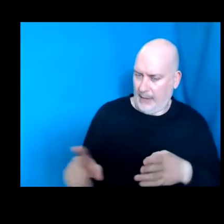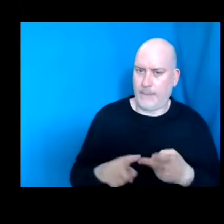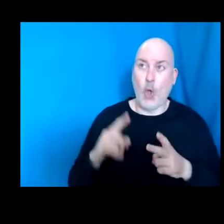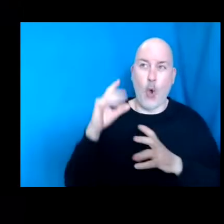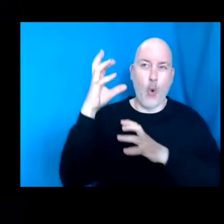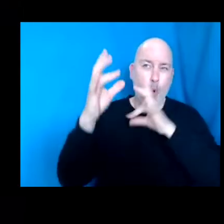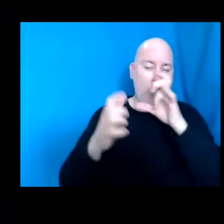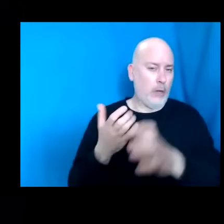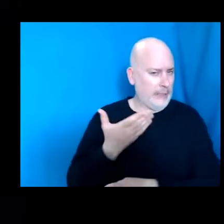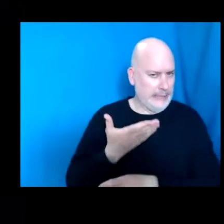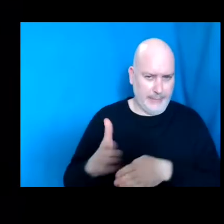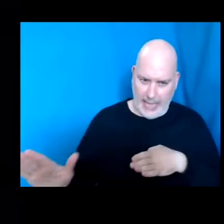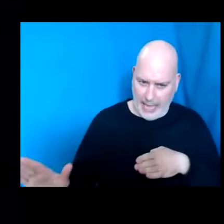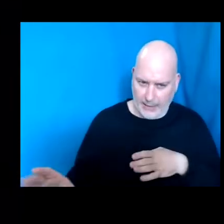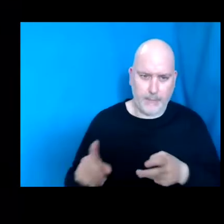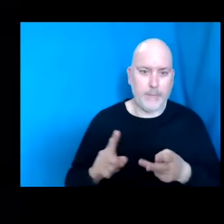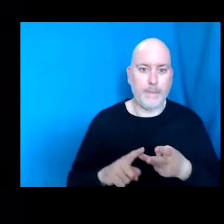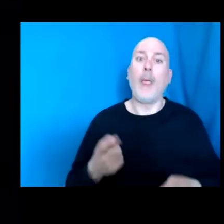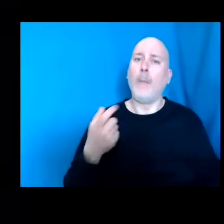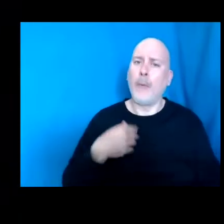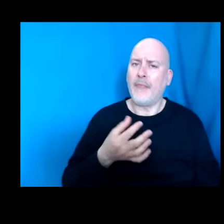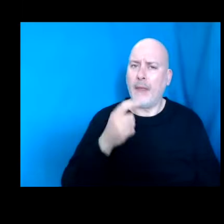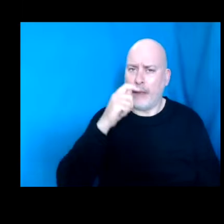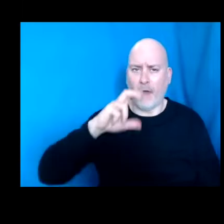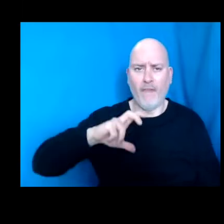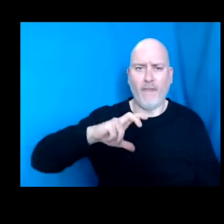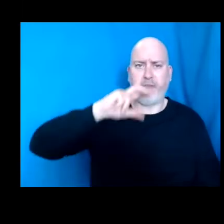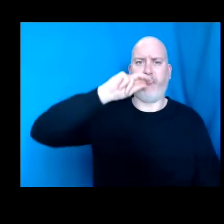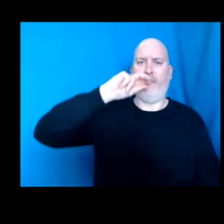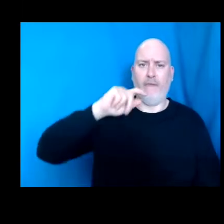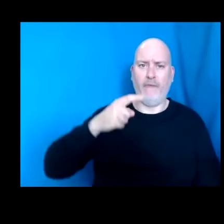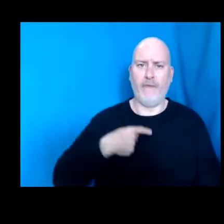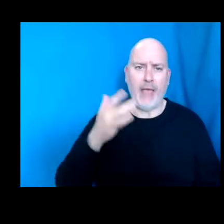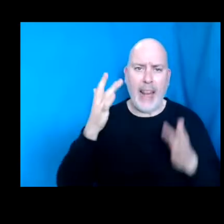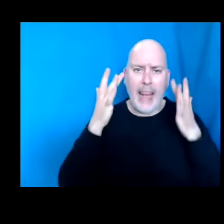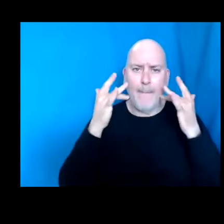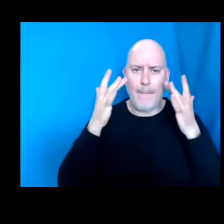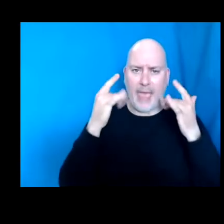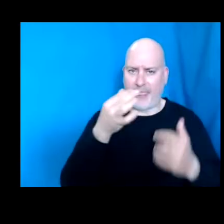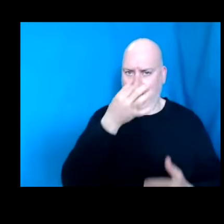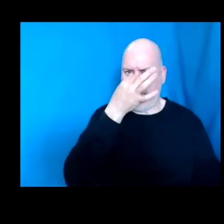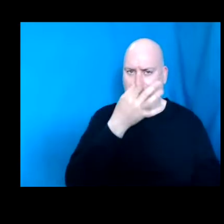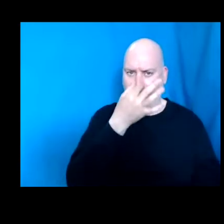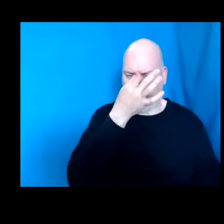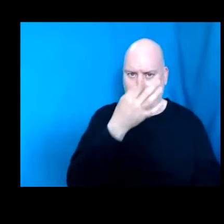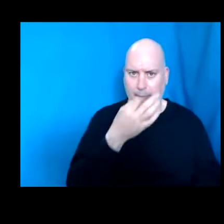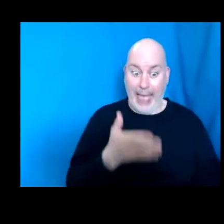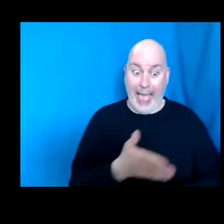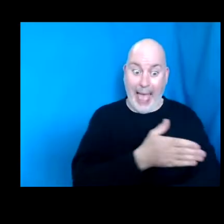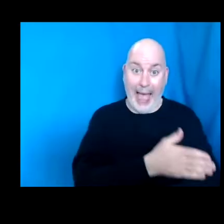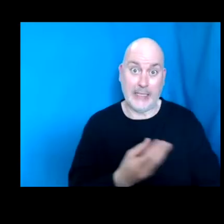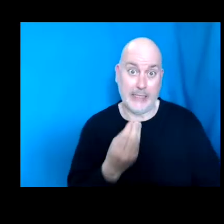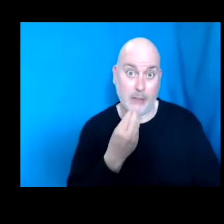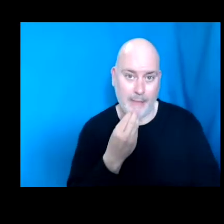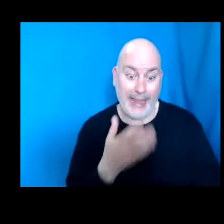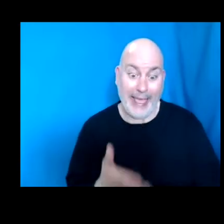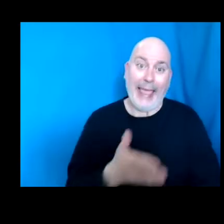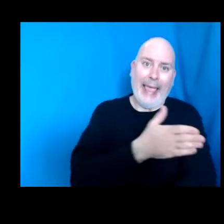que podemos hacer lavados nasales con suero fisiológico, sobre todo antes de comer y antes de